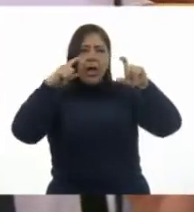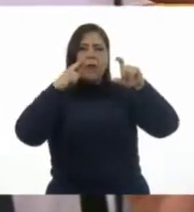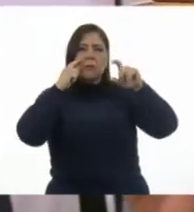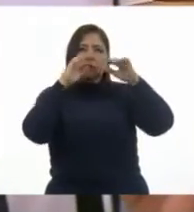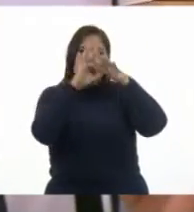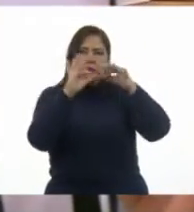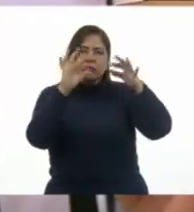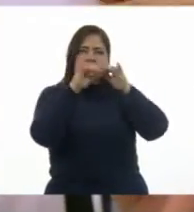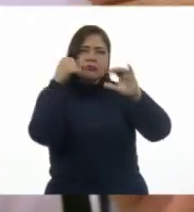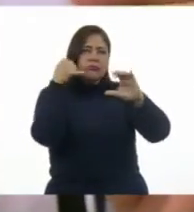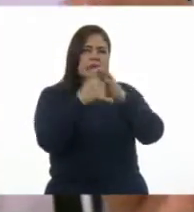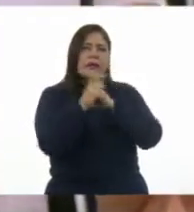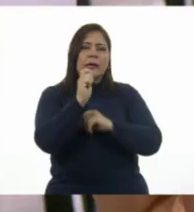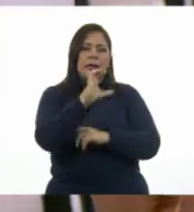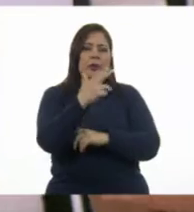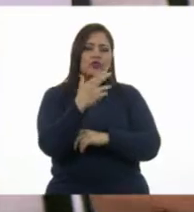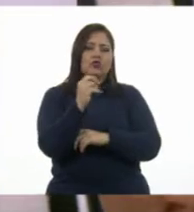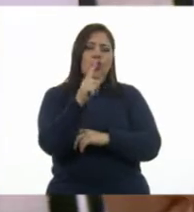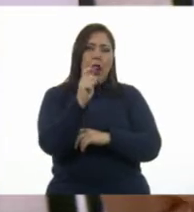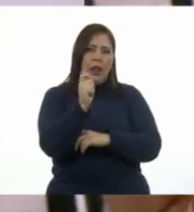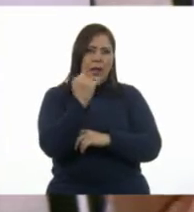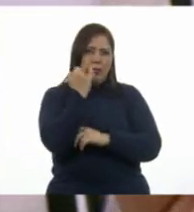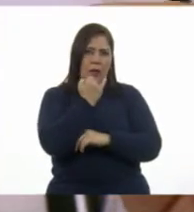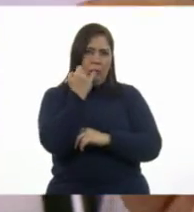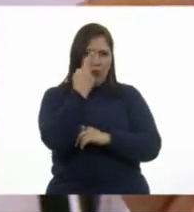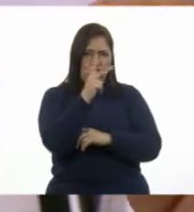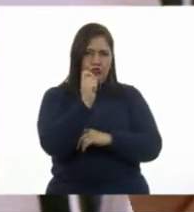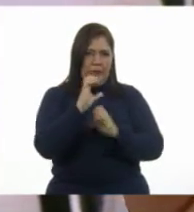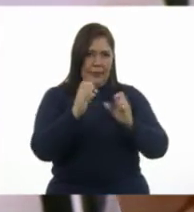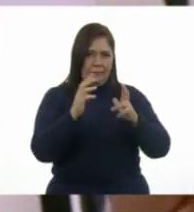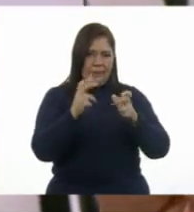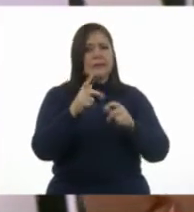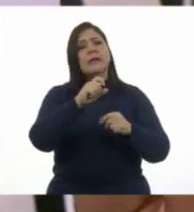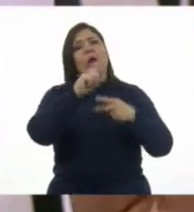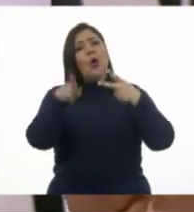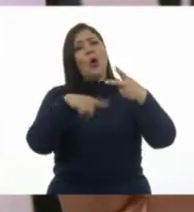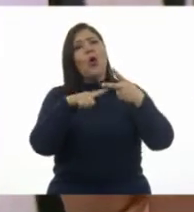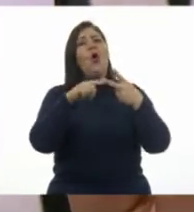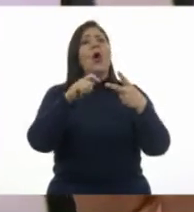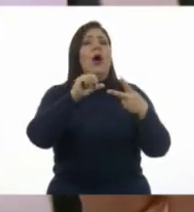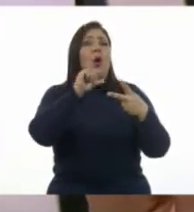en chol y una descripción en español. ¿Ya vieron?